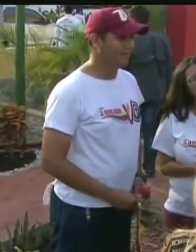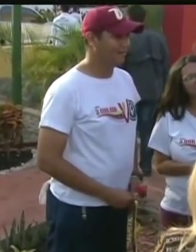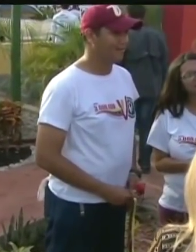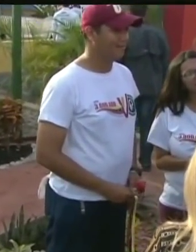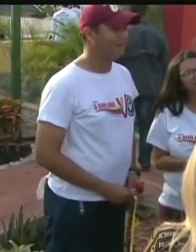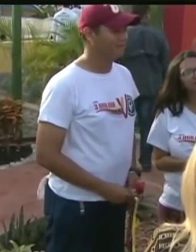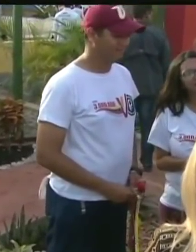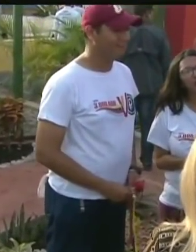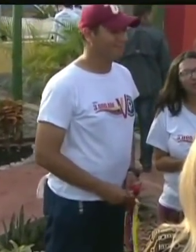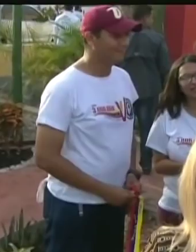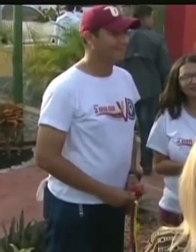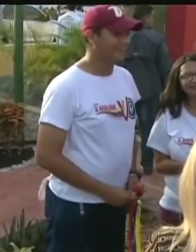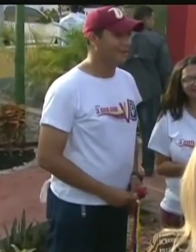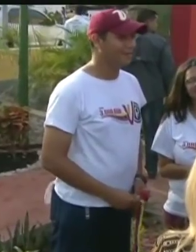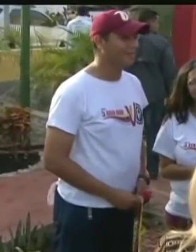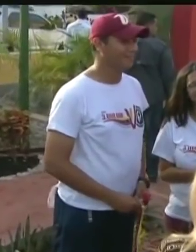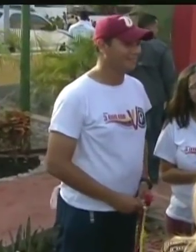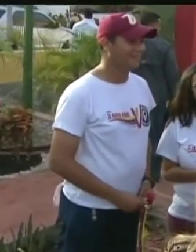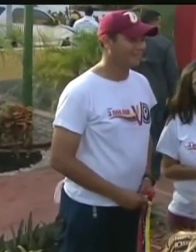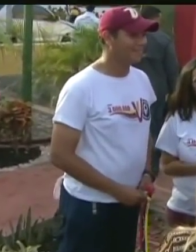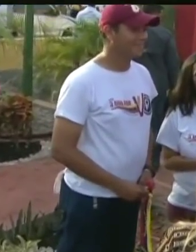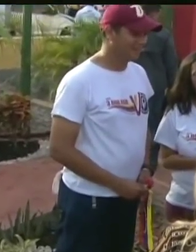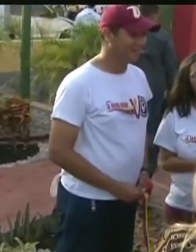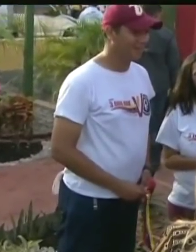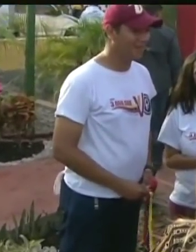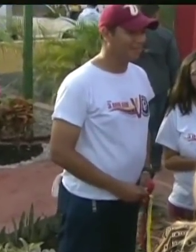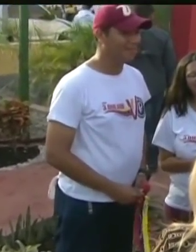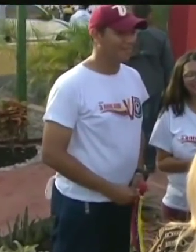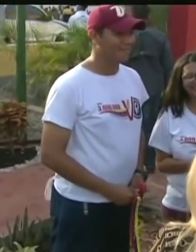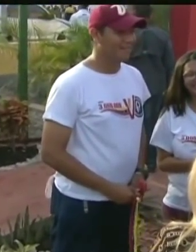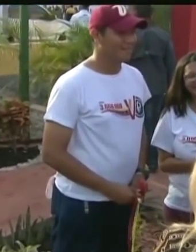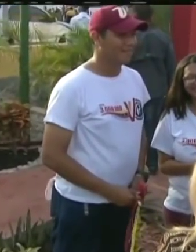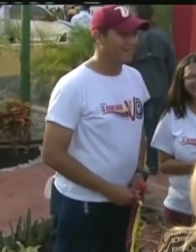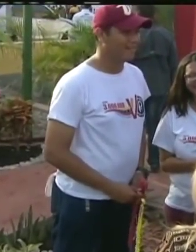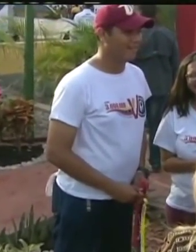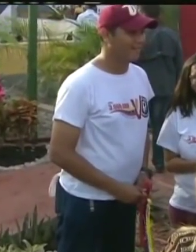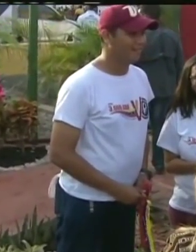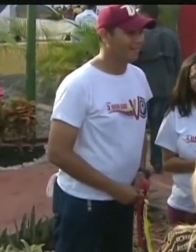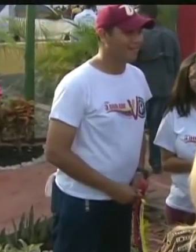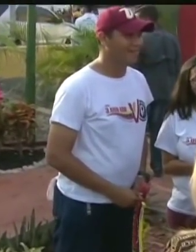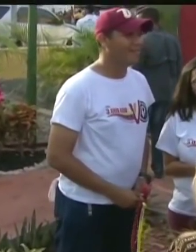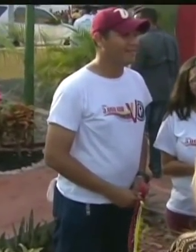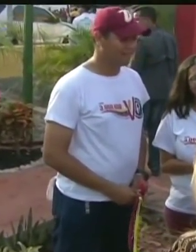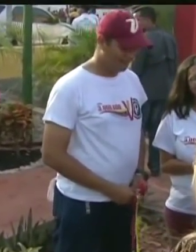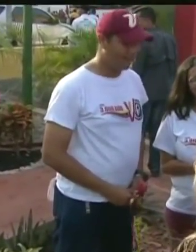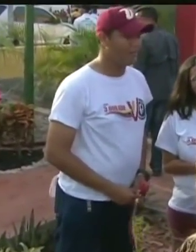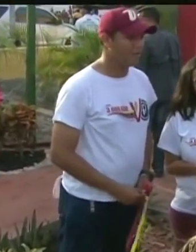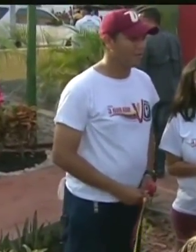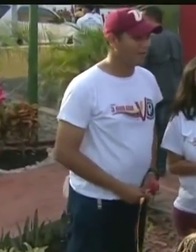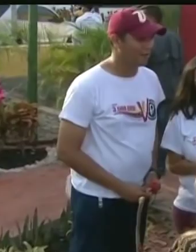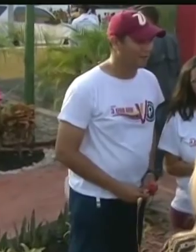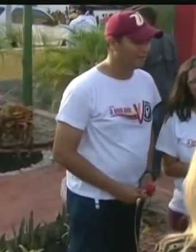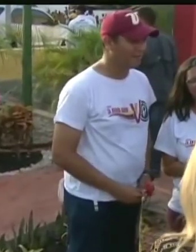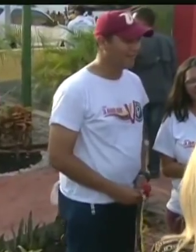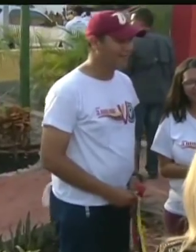su sueño se está cumpliendo. Hoy se está cumpliendo su sueño, precisamente. Hemos llegado a la meta de 3